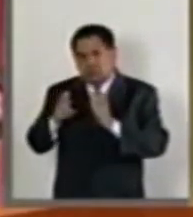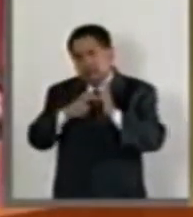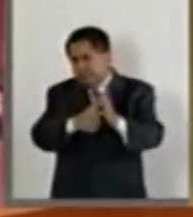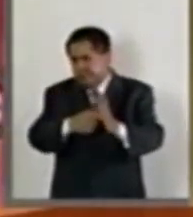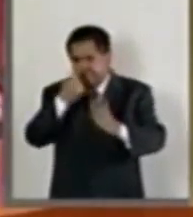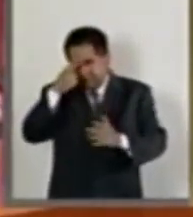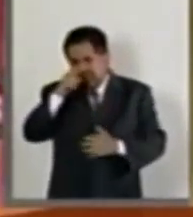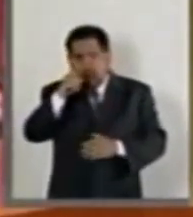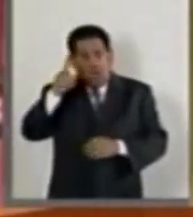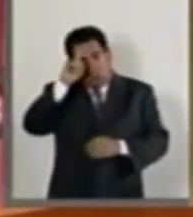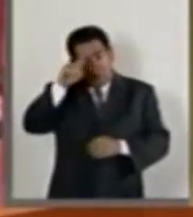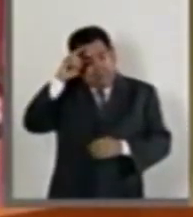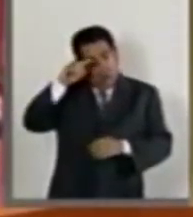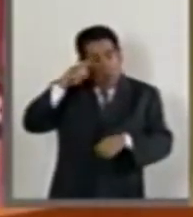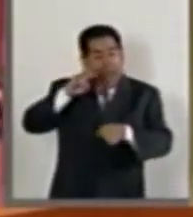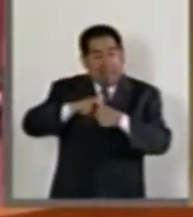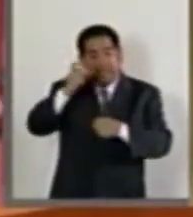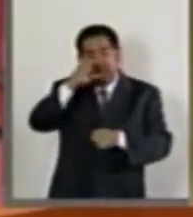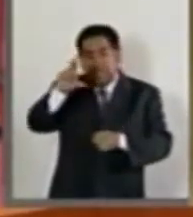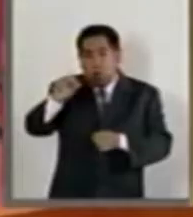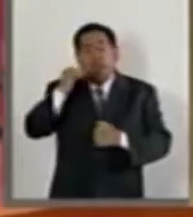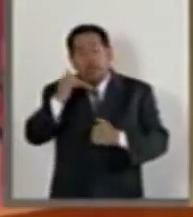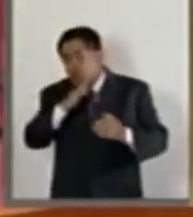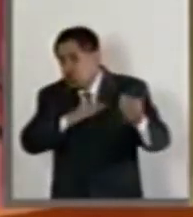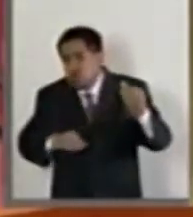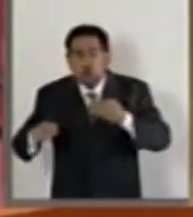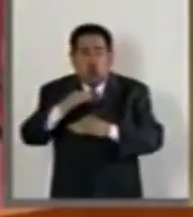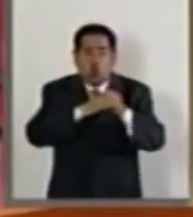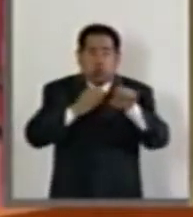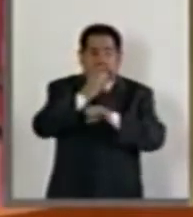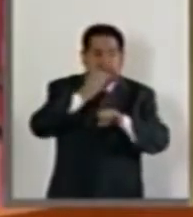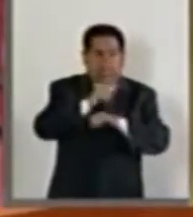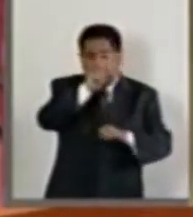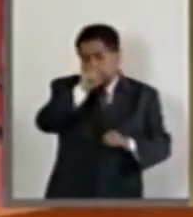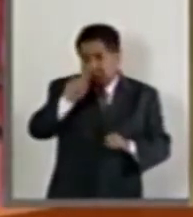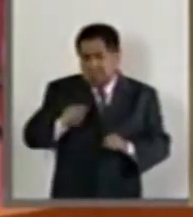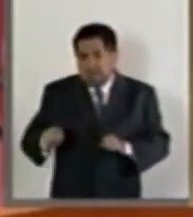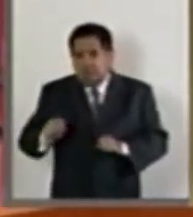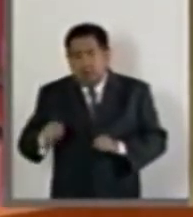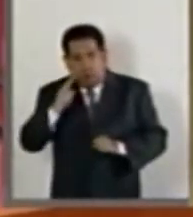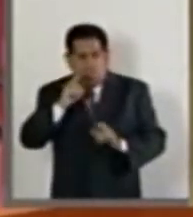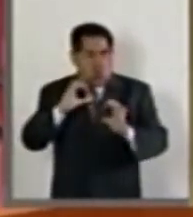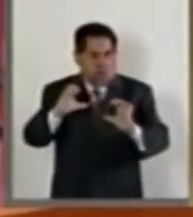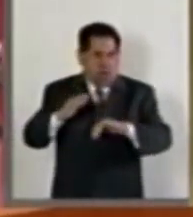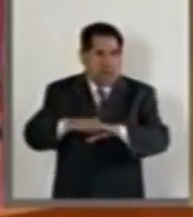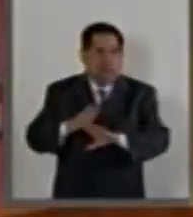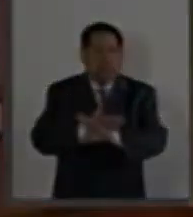también los consejeros electorales en todos los estados donde hay elecciones este año pongan sus barbas a remojar. Es cuanto, gracias.